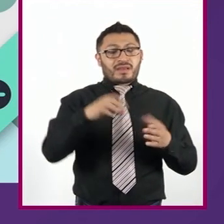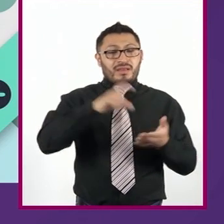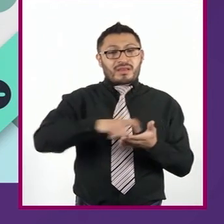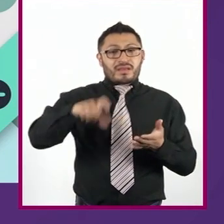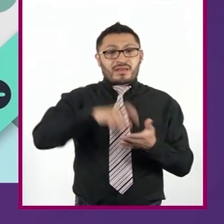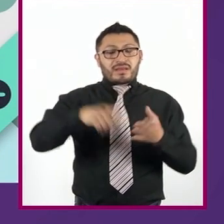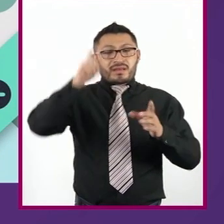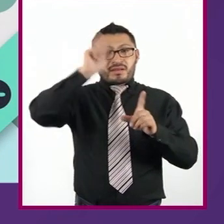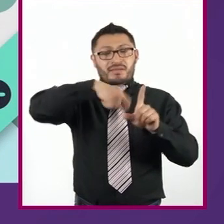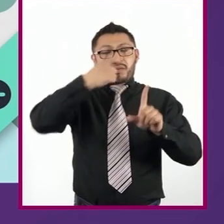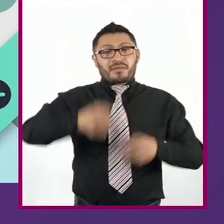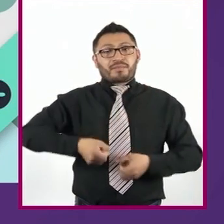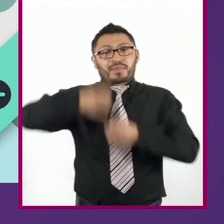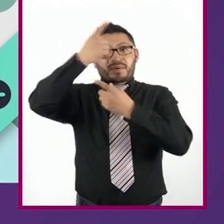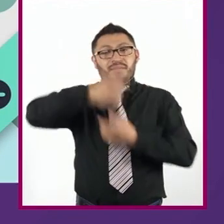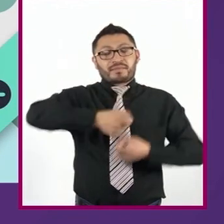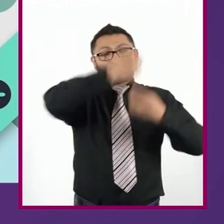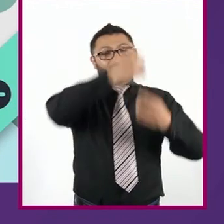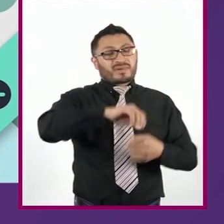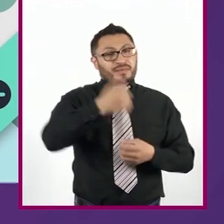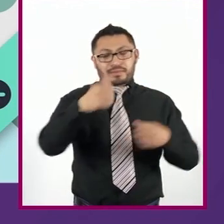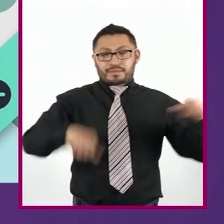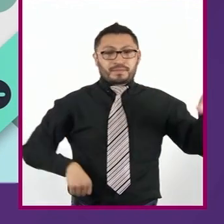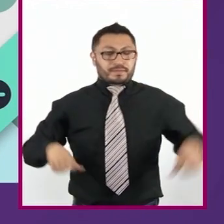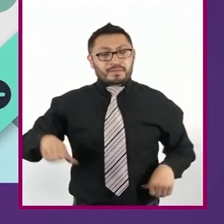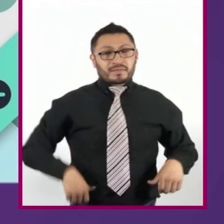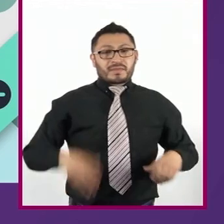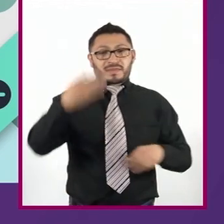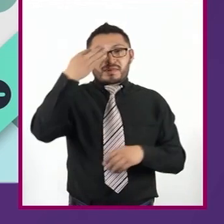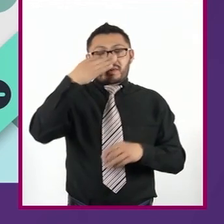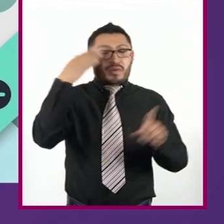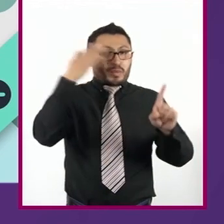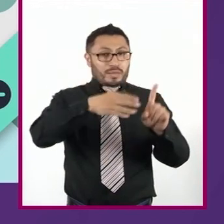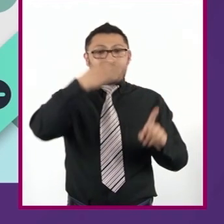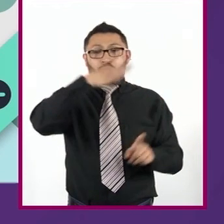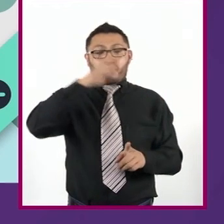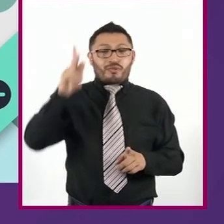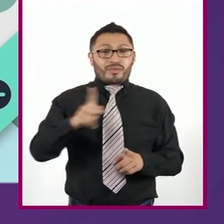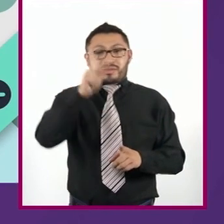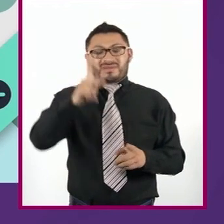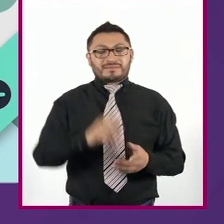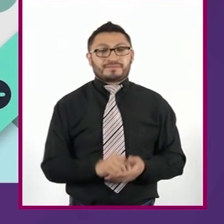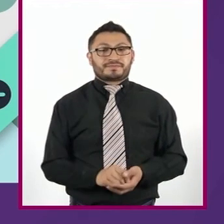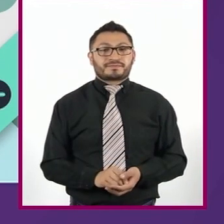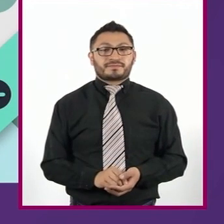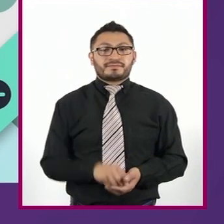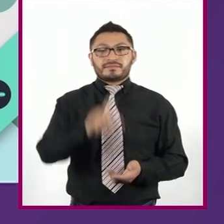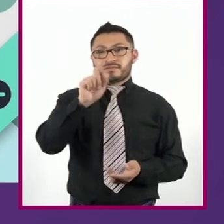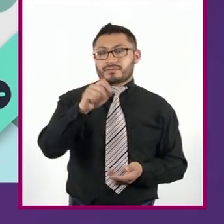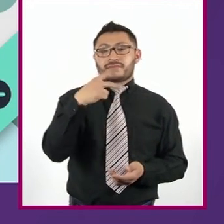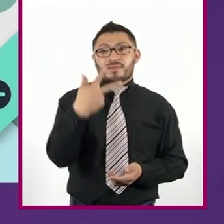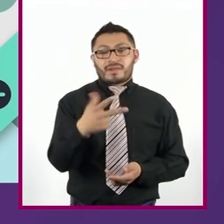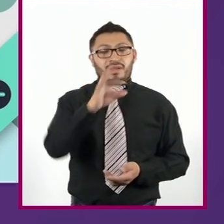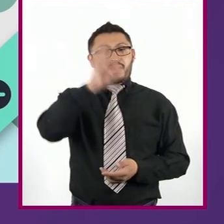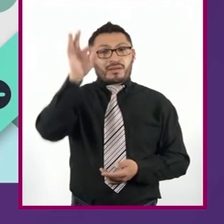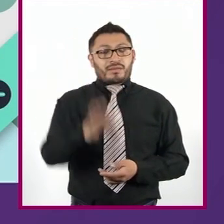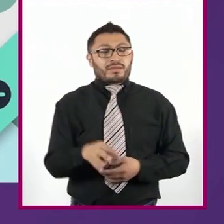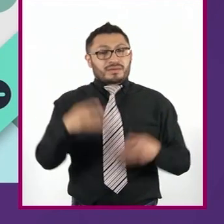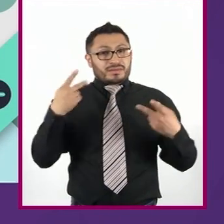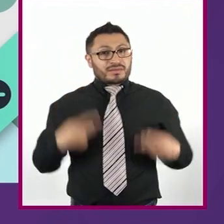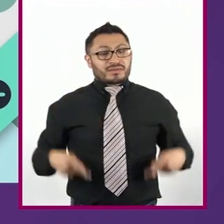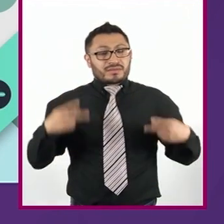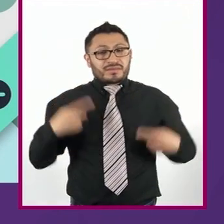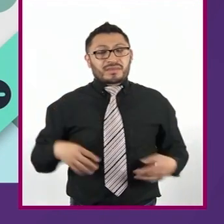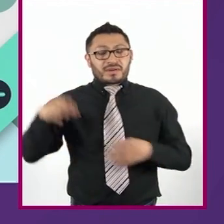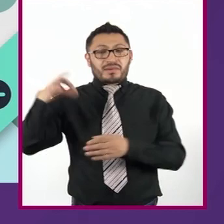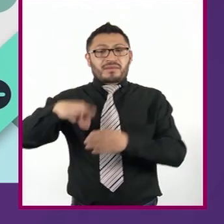comprar pirotecnia y otros elementos para la fiesta del pueblo. 28% de la gente votó por